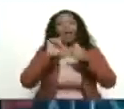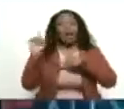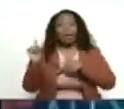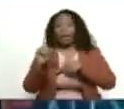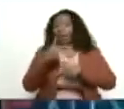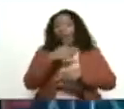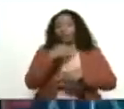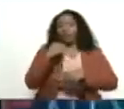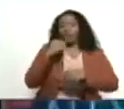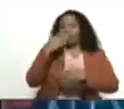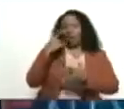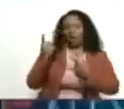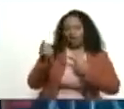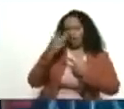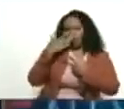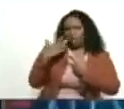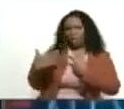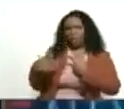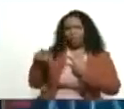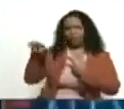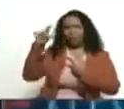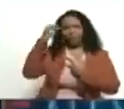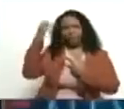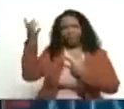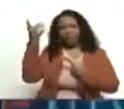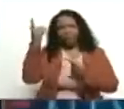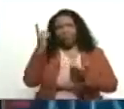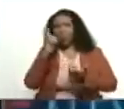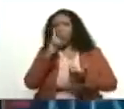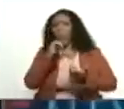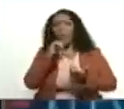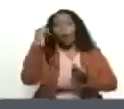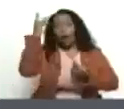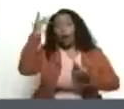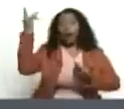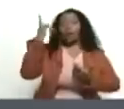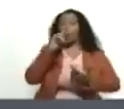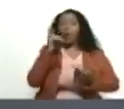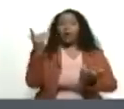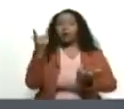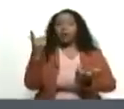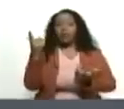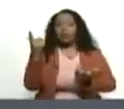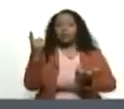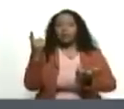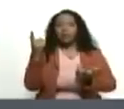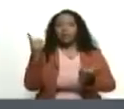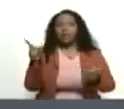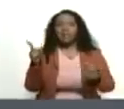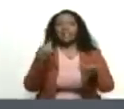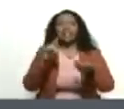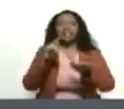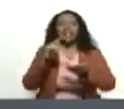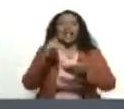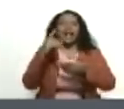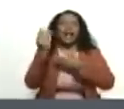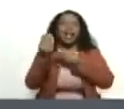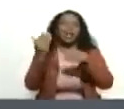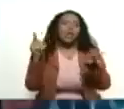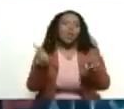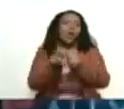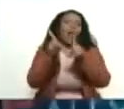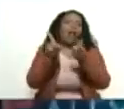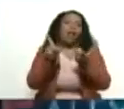ni siquiera a la categoría de polvo cósmico, diríamos que era polvo de la tierra que está al lado de las aceras en las